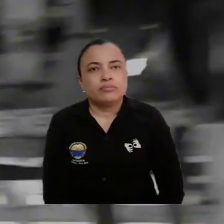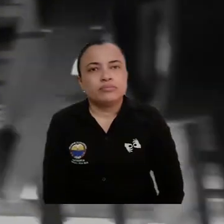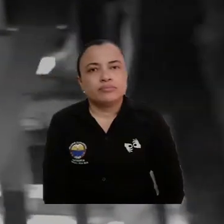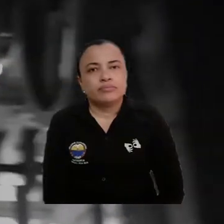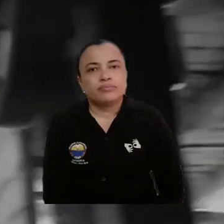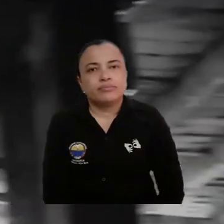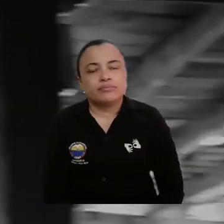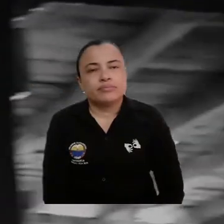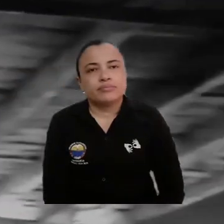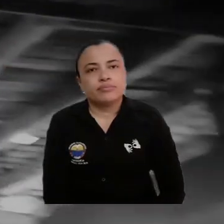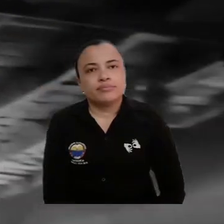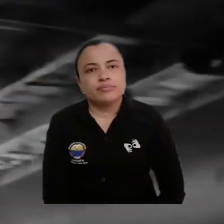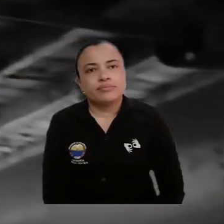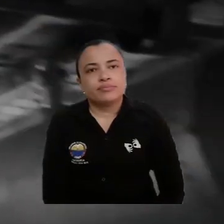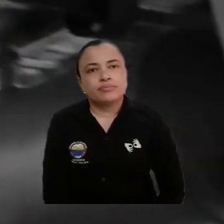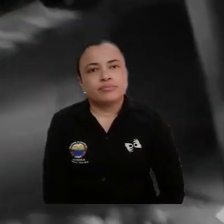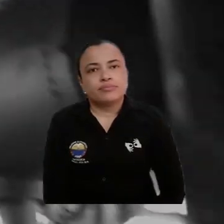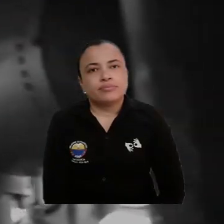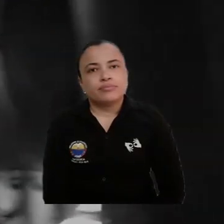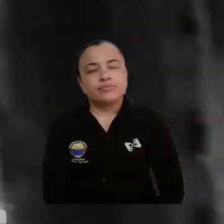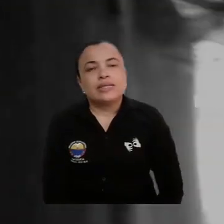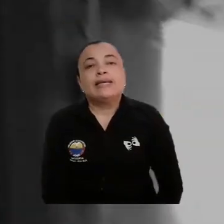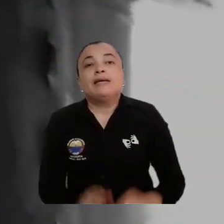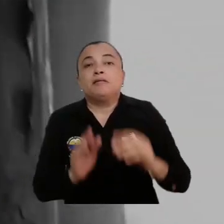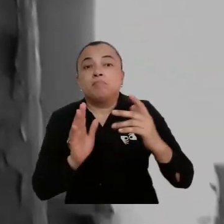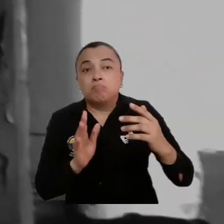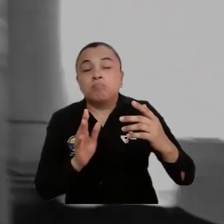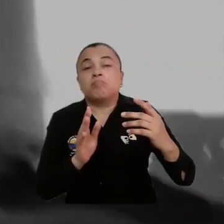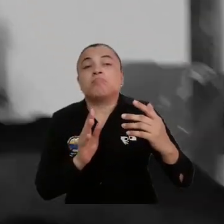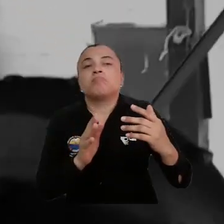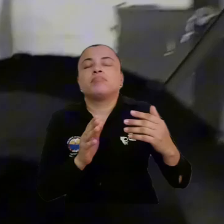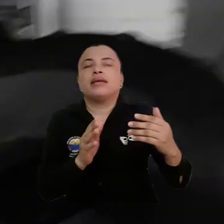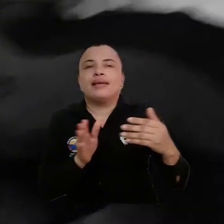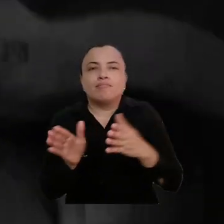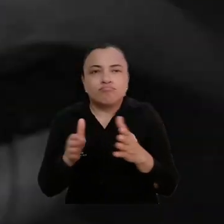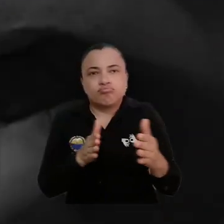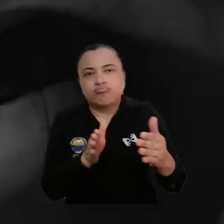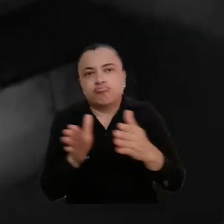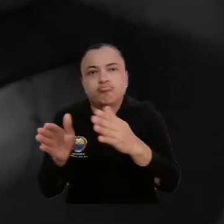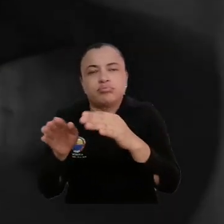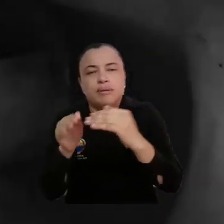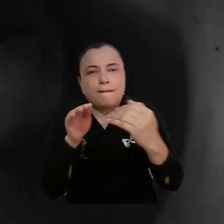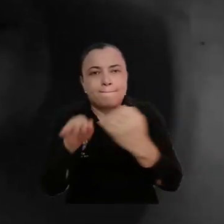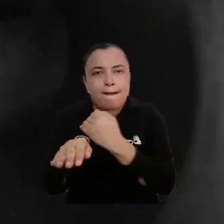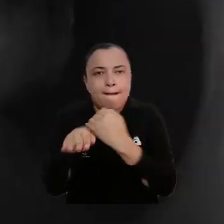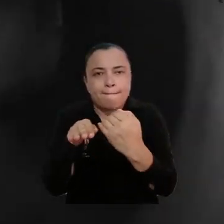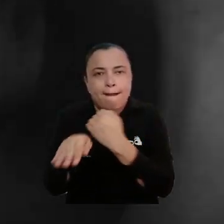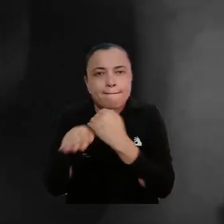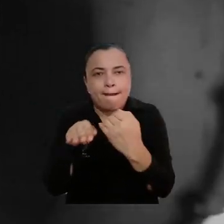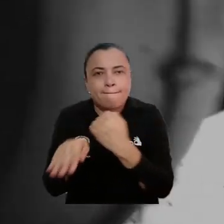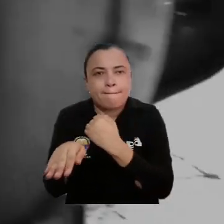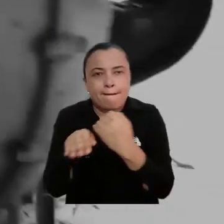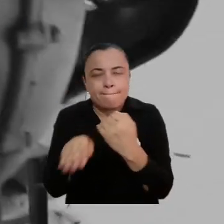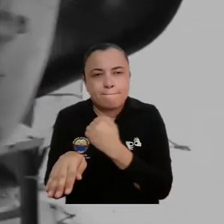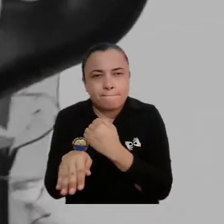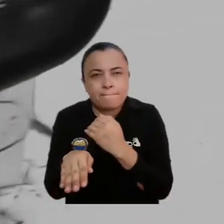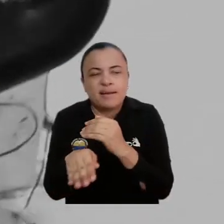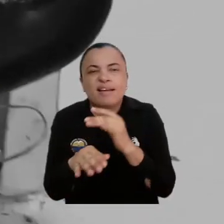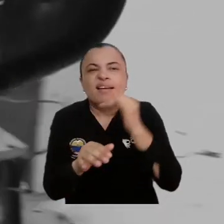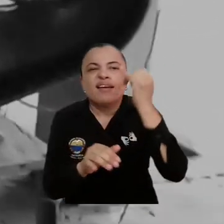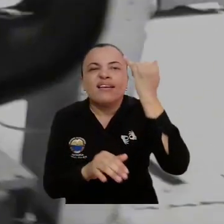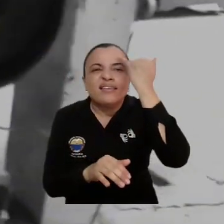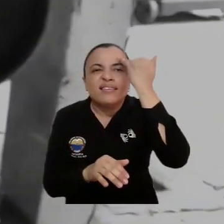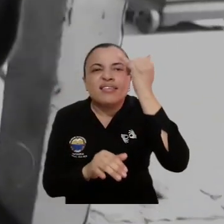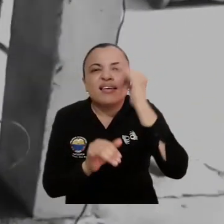Si yo me acuerdo. Y de ahí para acá hicieron la carretera. La carretera, el ingeniero de esa